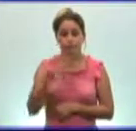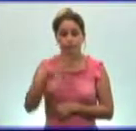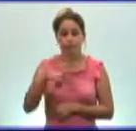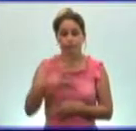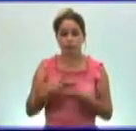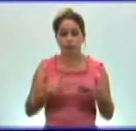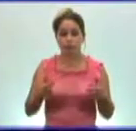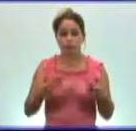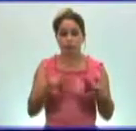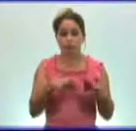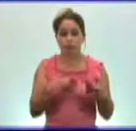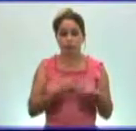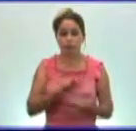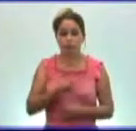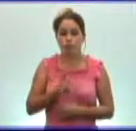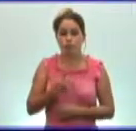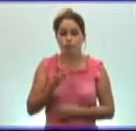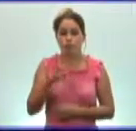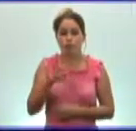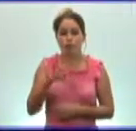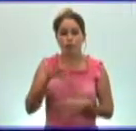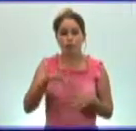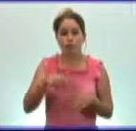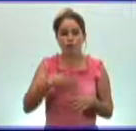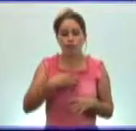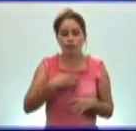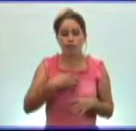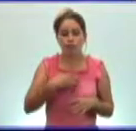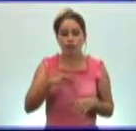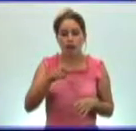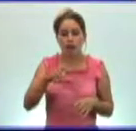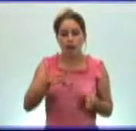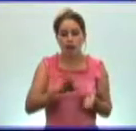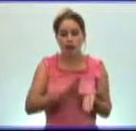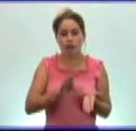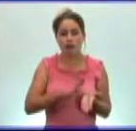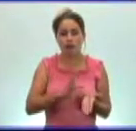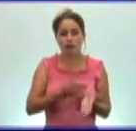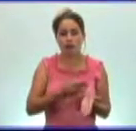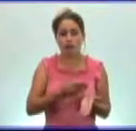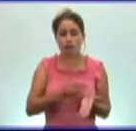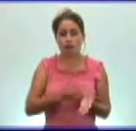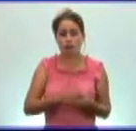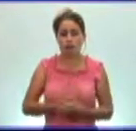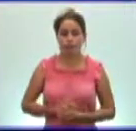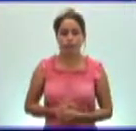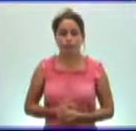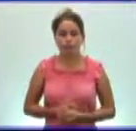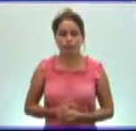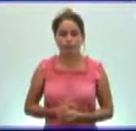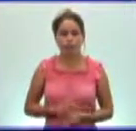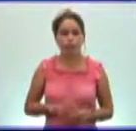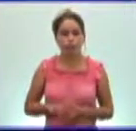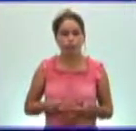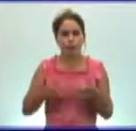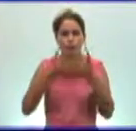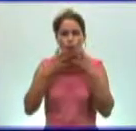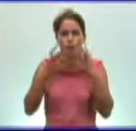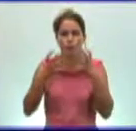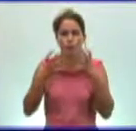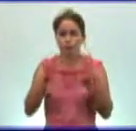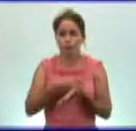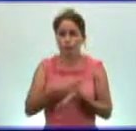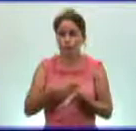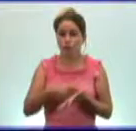sustancias no aparecen resumidas en su libro de texto en cuanto a las reglas de nomenclatura y notación química. Por lo tanto, es importante que ustedes